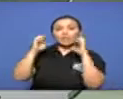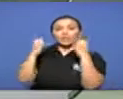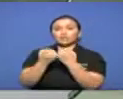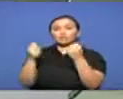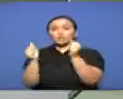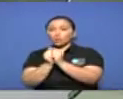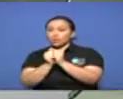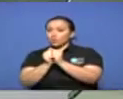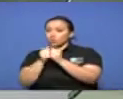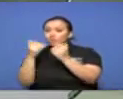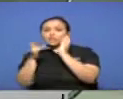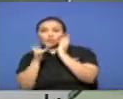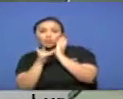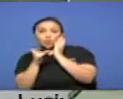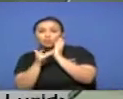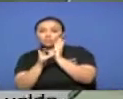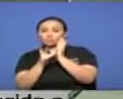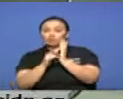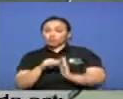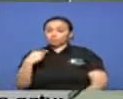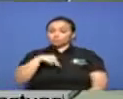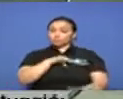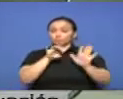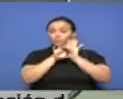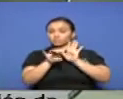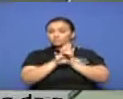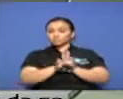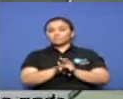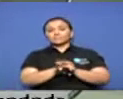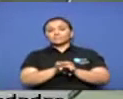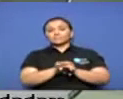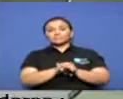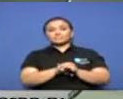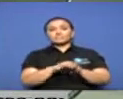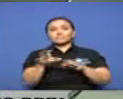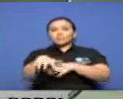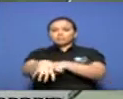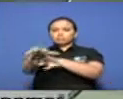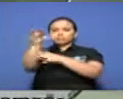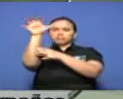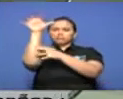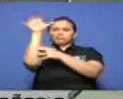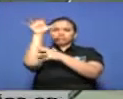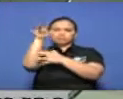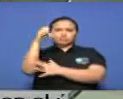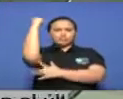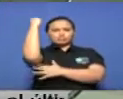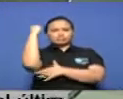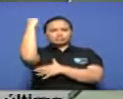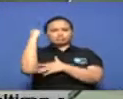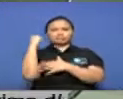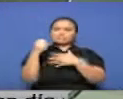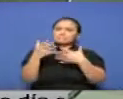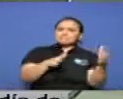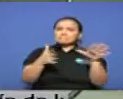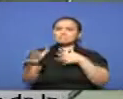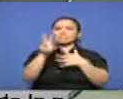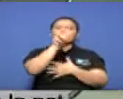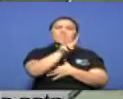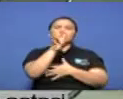última tecnología nosotros por ejemplo en el tema de equipo pesado hemos recibido prácticamente alrededor de